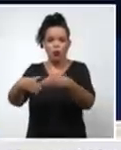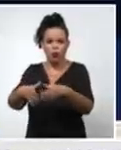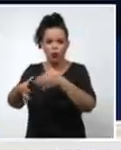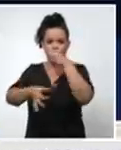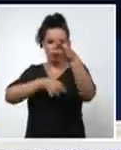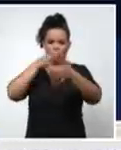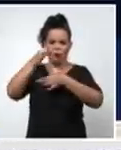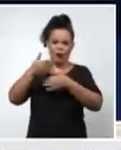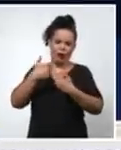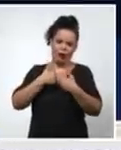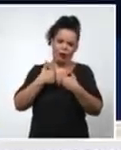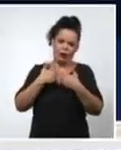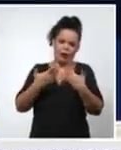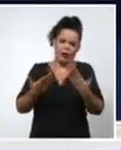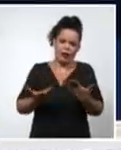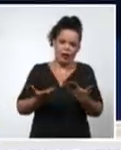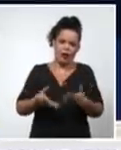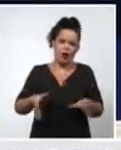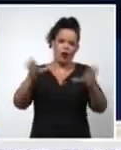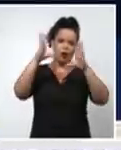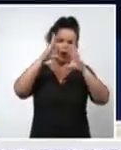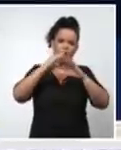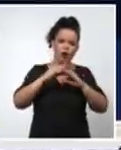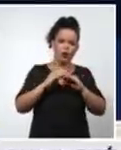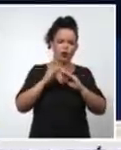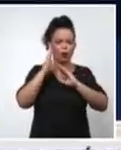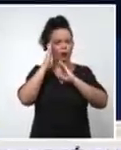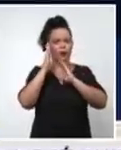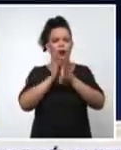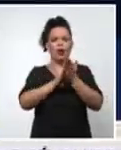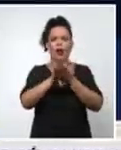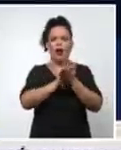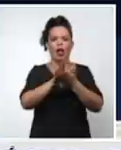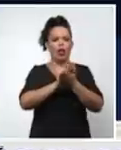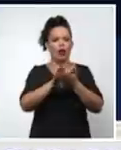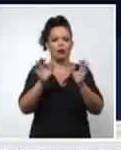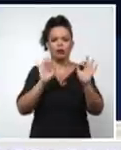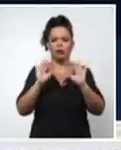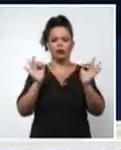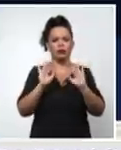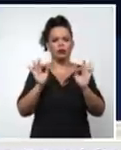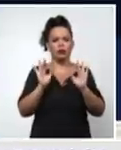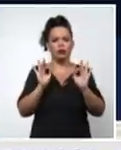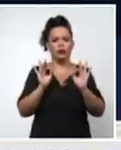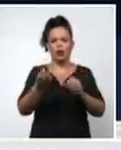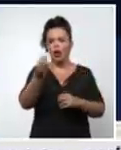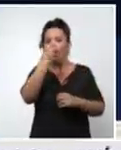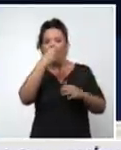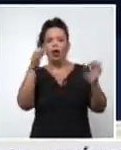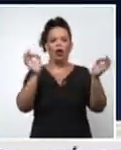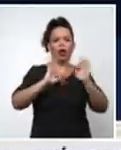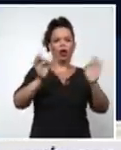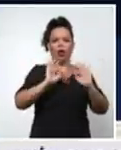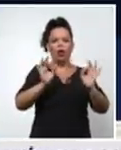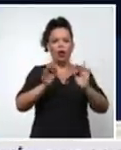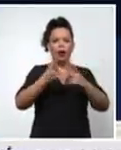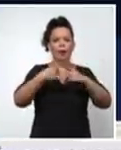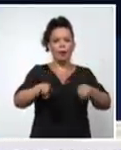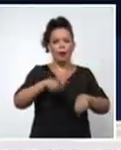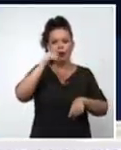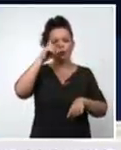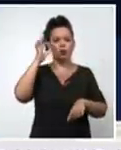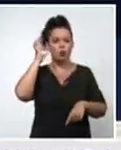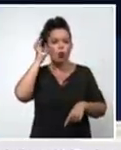menos, y no había ingerido comida, y lo que posiblemente tuviera fuera una hipoglicemia,